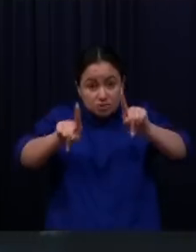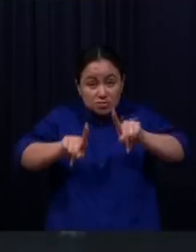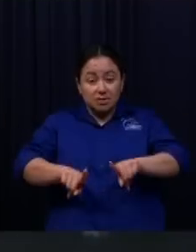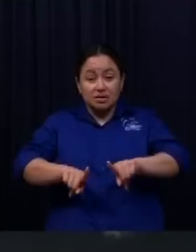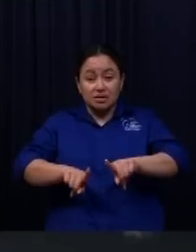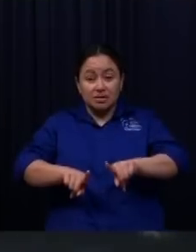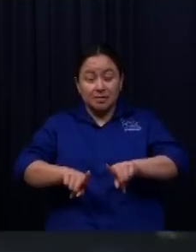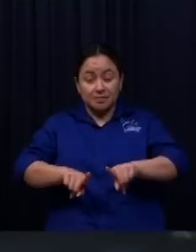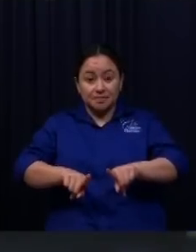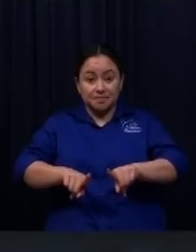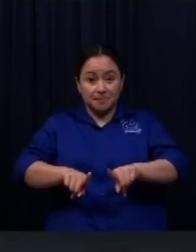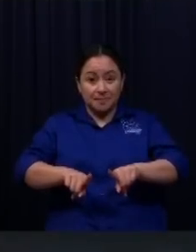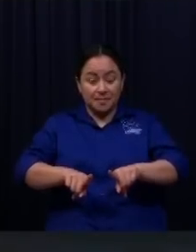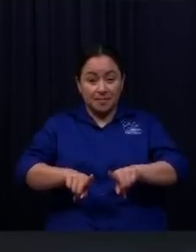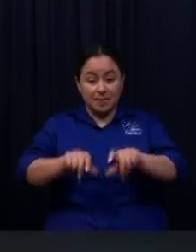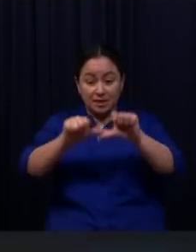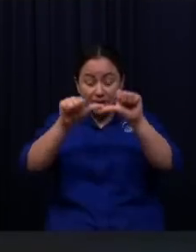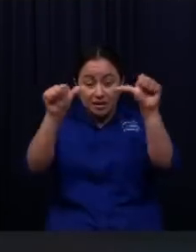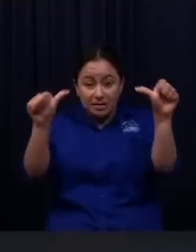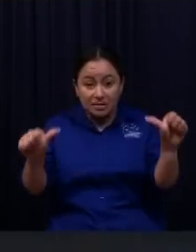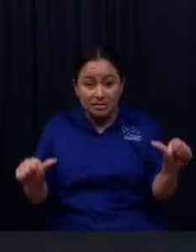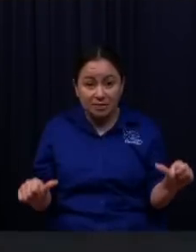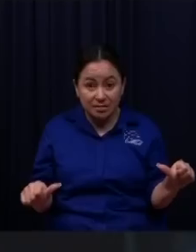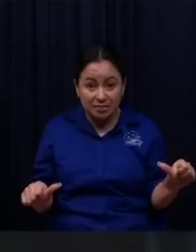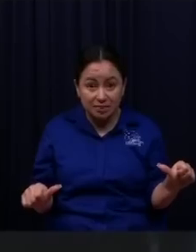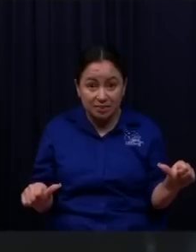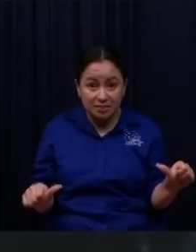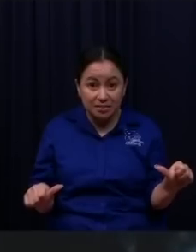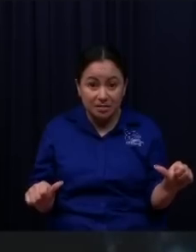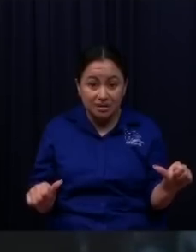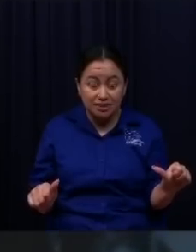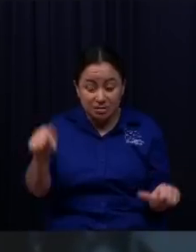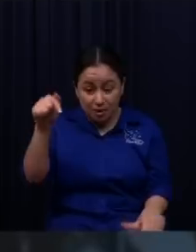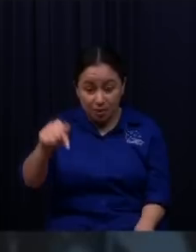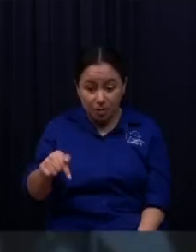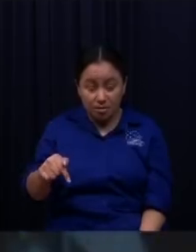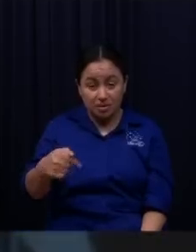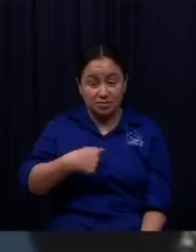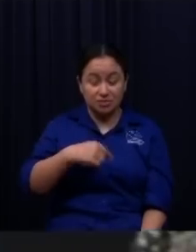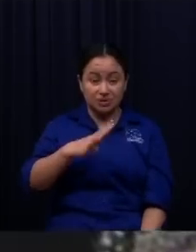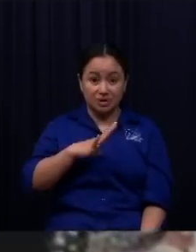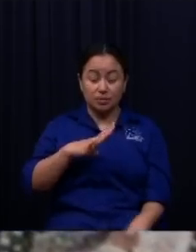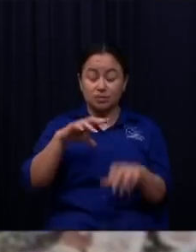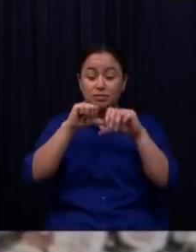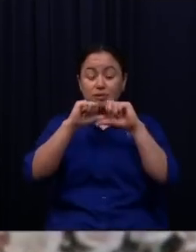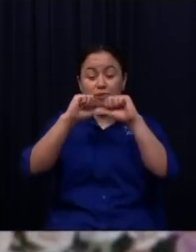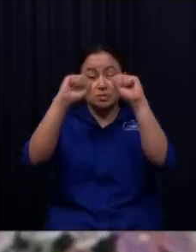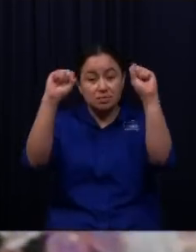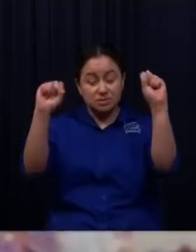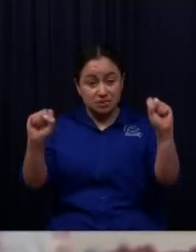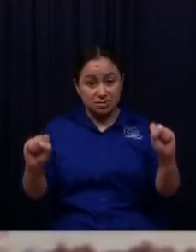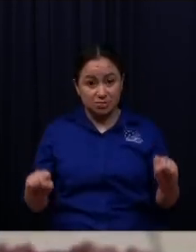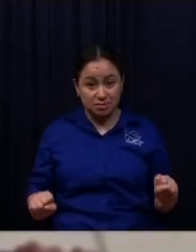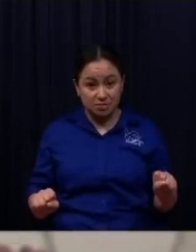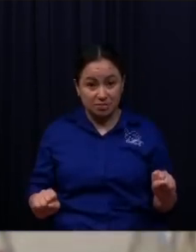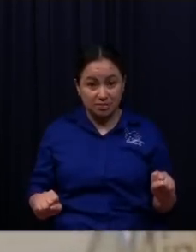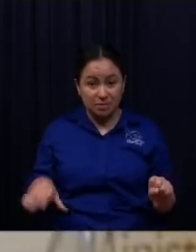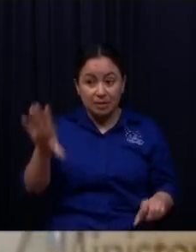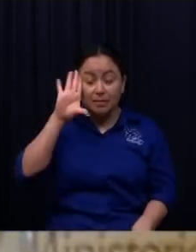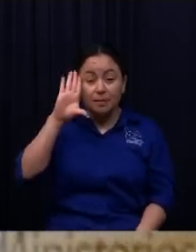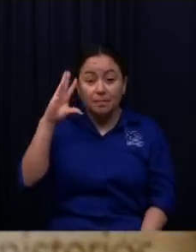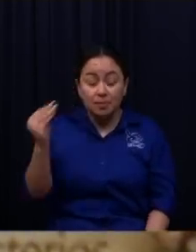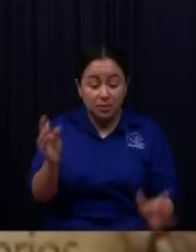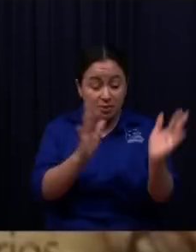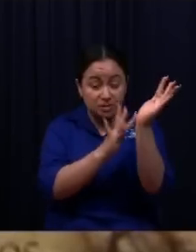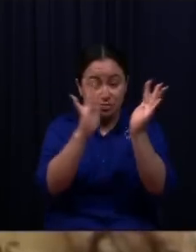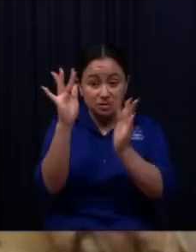sumo sacerdote. Como consecuencia de que tengo un sumo sacerdote que se compadece en todo, porque él fue tentado en todas las cosas, pero sin pecado.